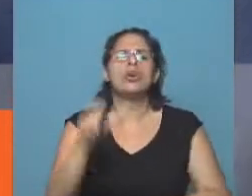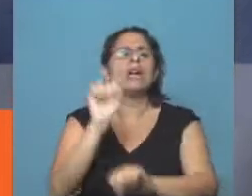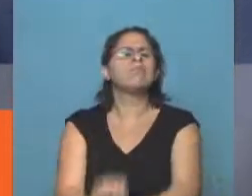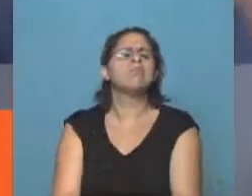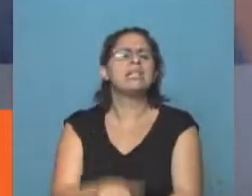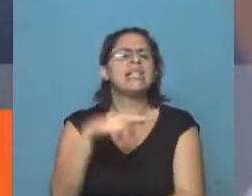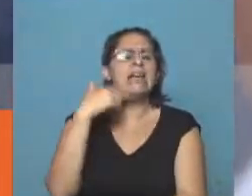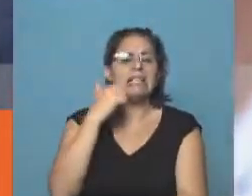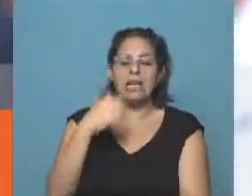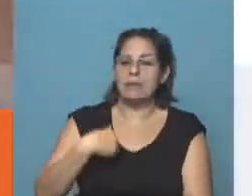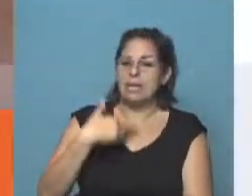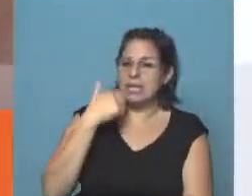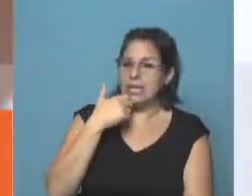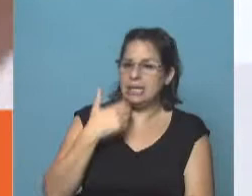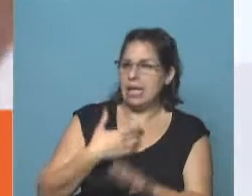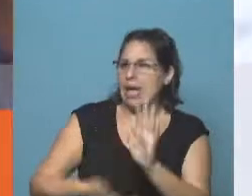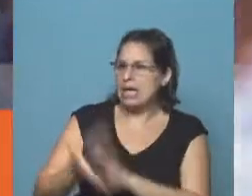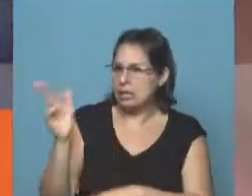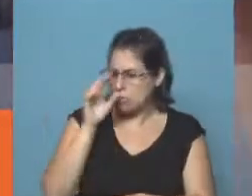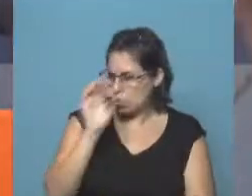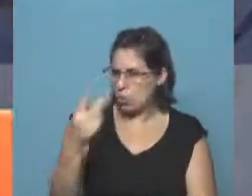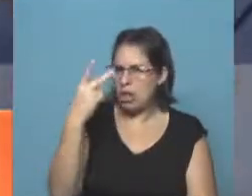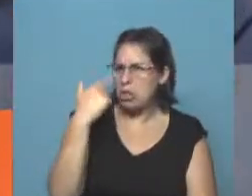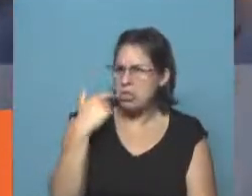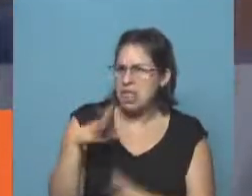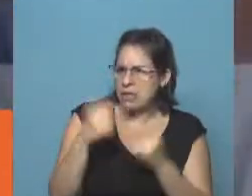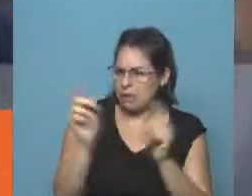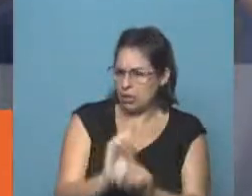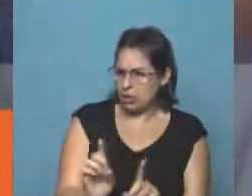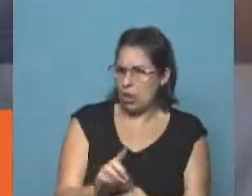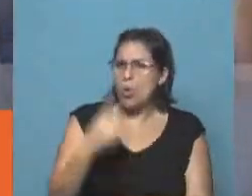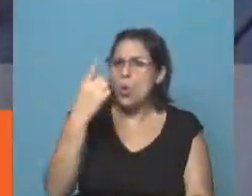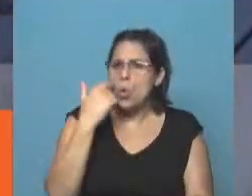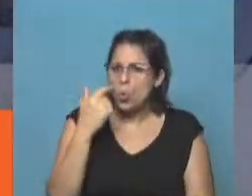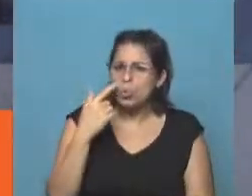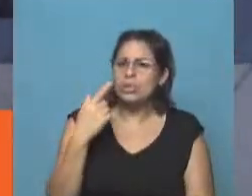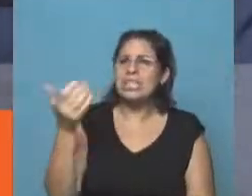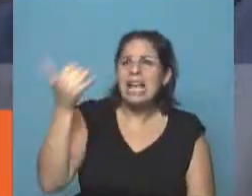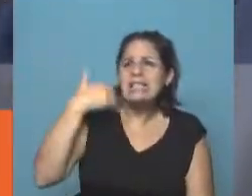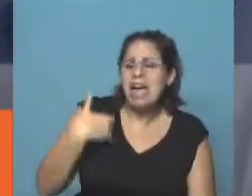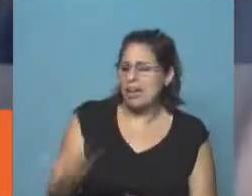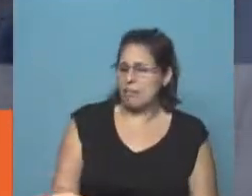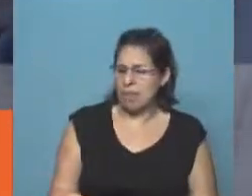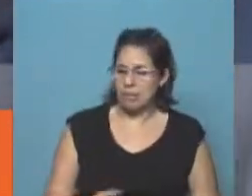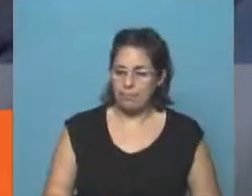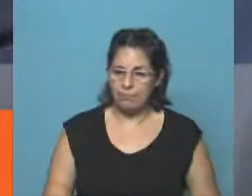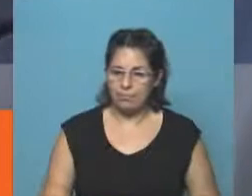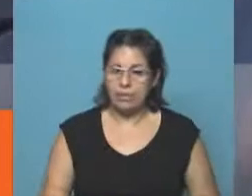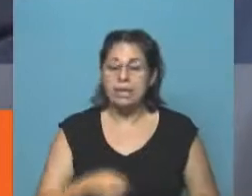sí. Mi hija no se me va nunca, 2 días, ni lo más tardar, un día para otro ya me está llamando mi hija. ¿Usted